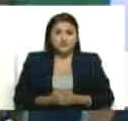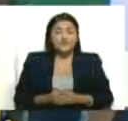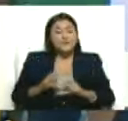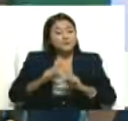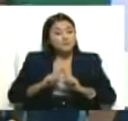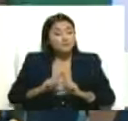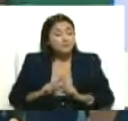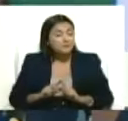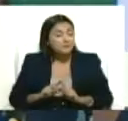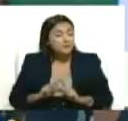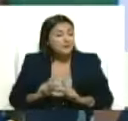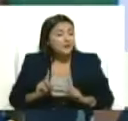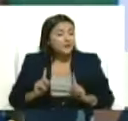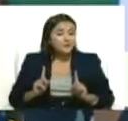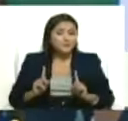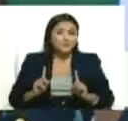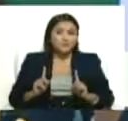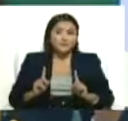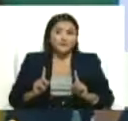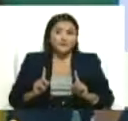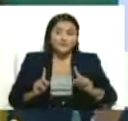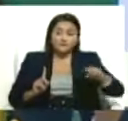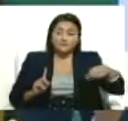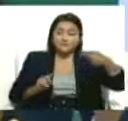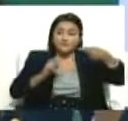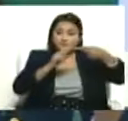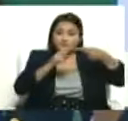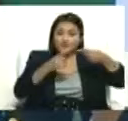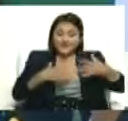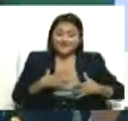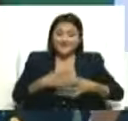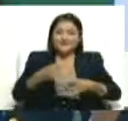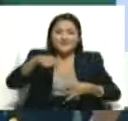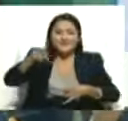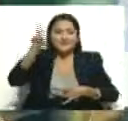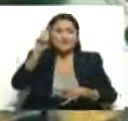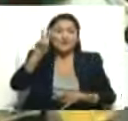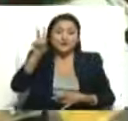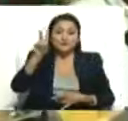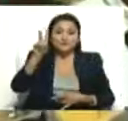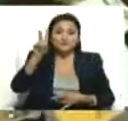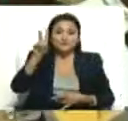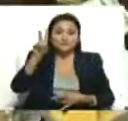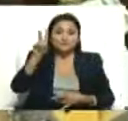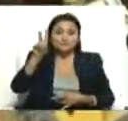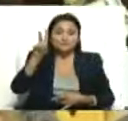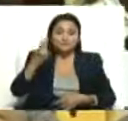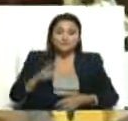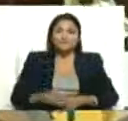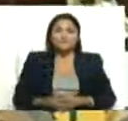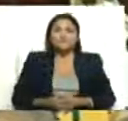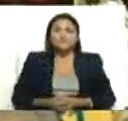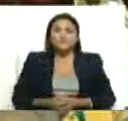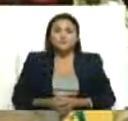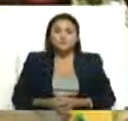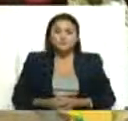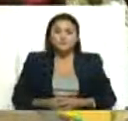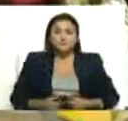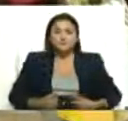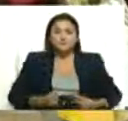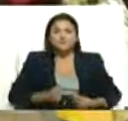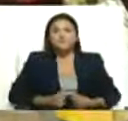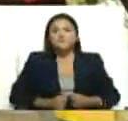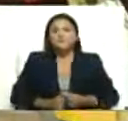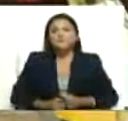pero siempre, siempre poniendo por delante los intereses de nuestro país. Siempre. El discurso